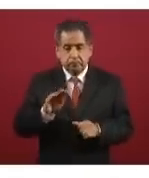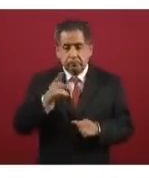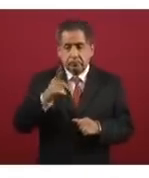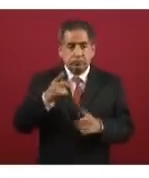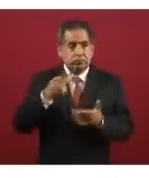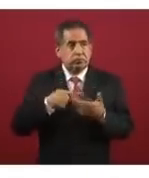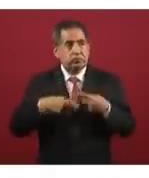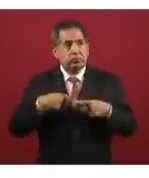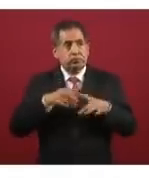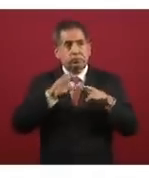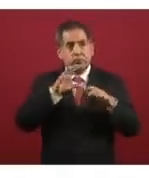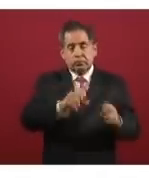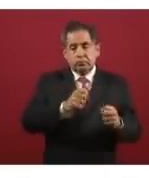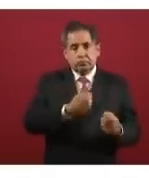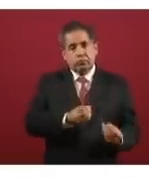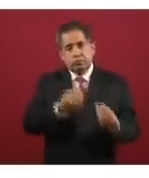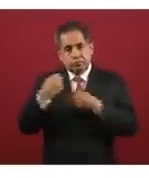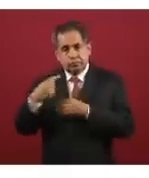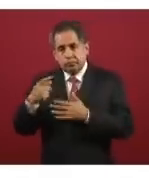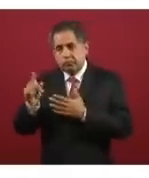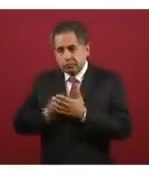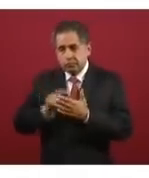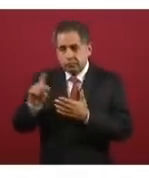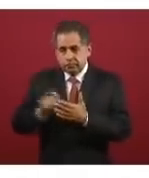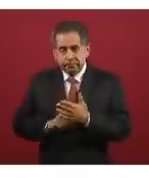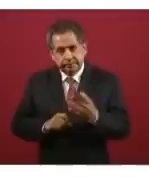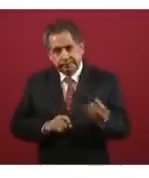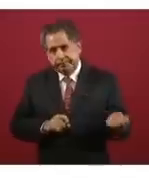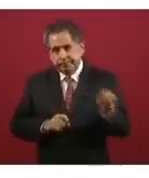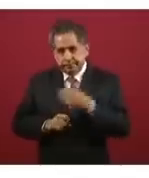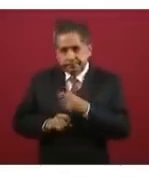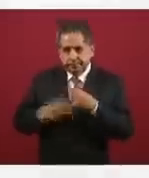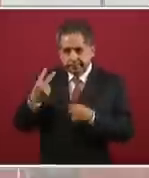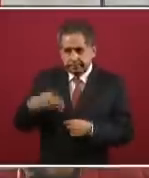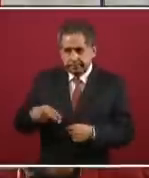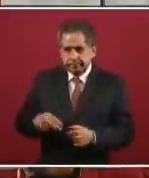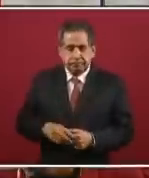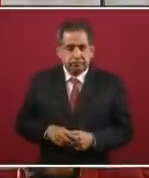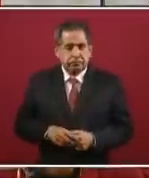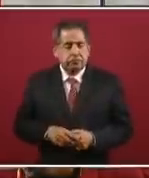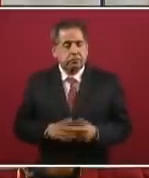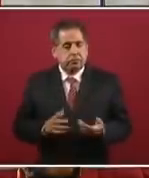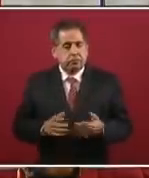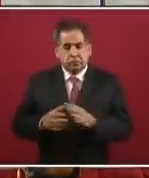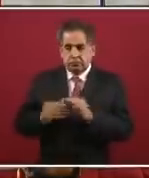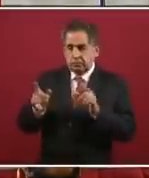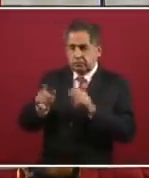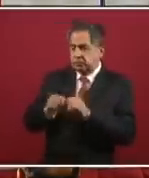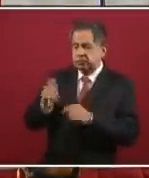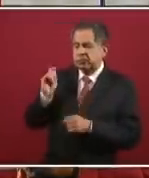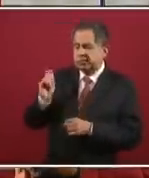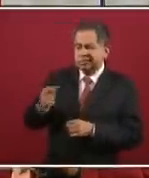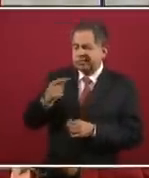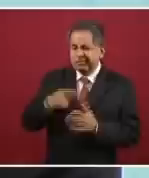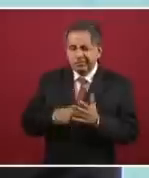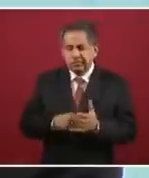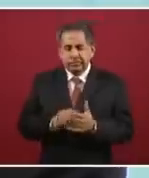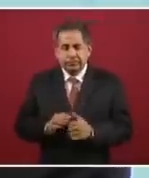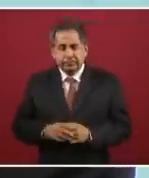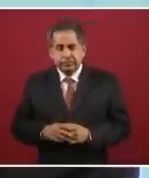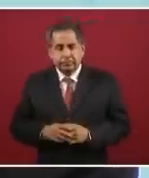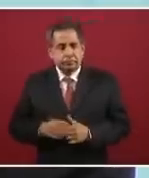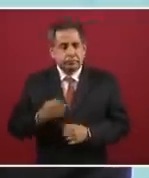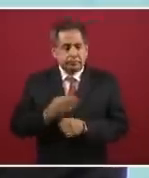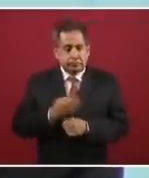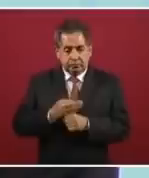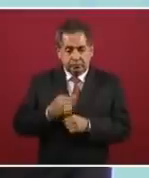repatriados mensualmente. Esto significa, para concluir esta parte numérica, que estaríamos llegando